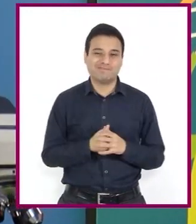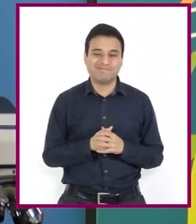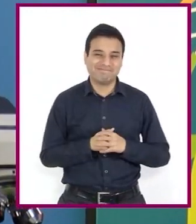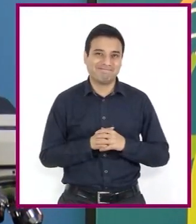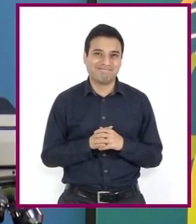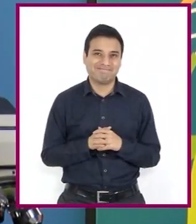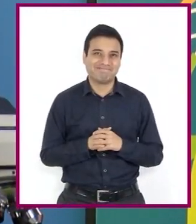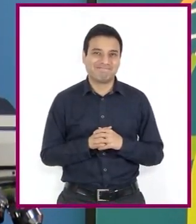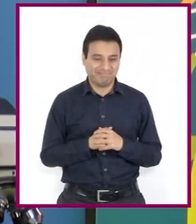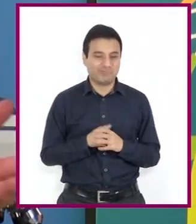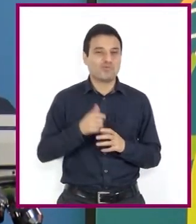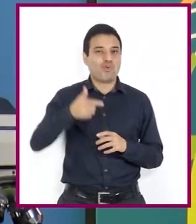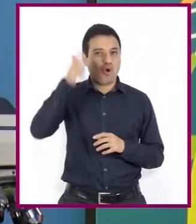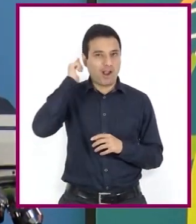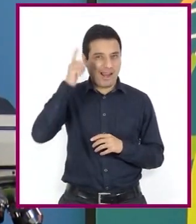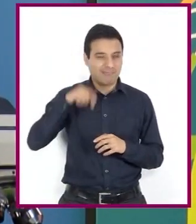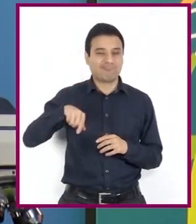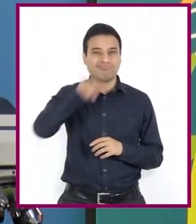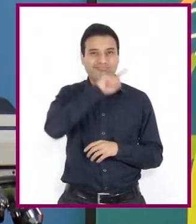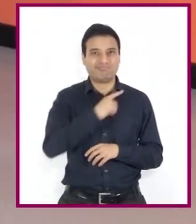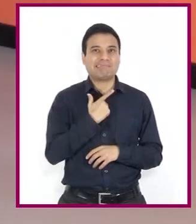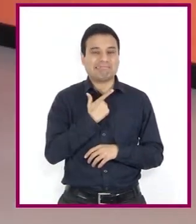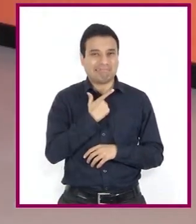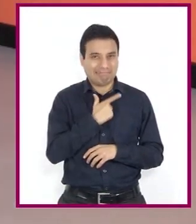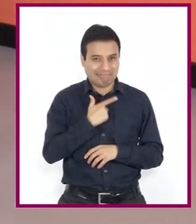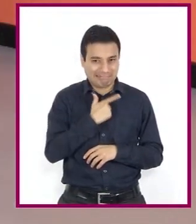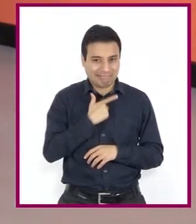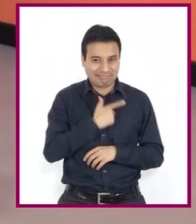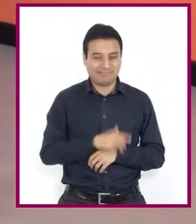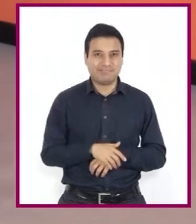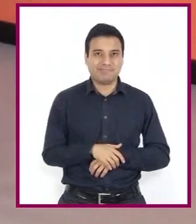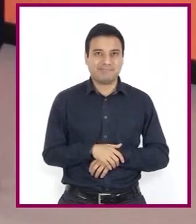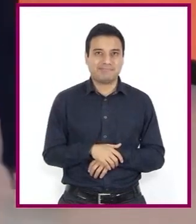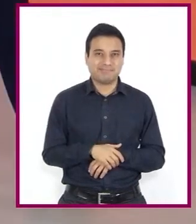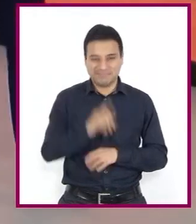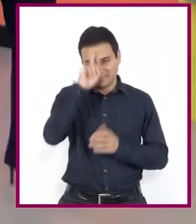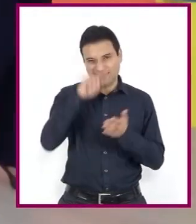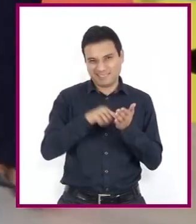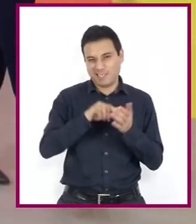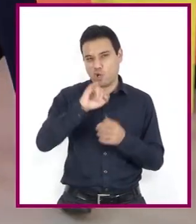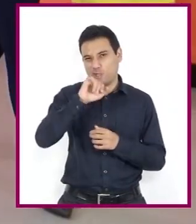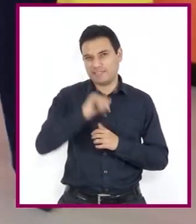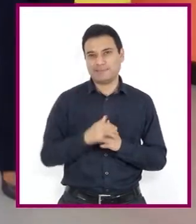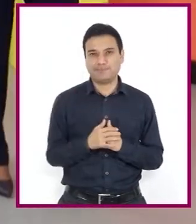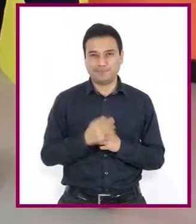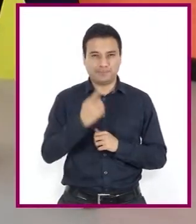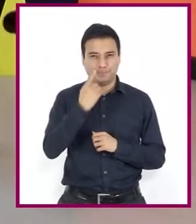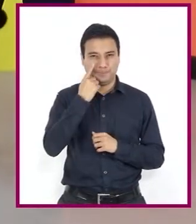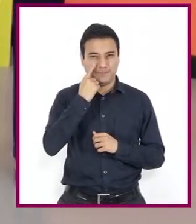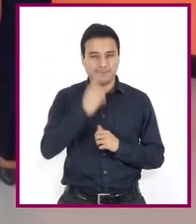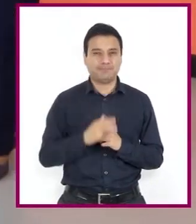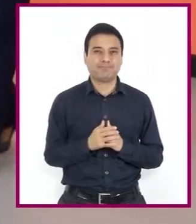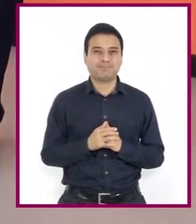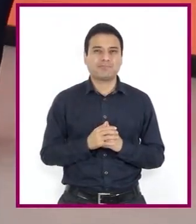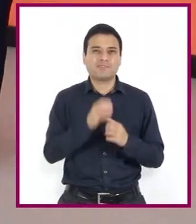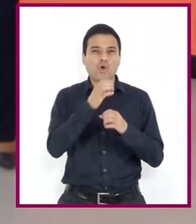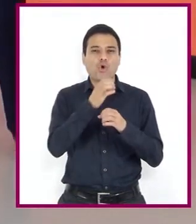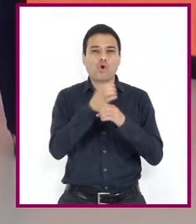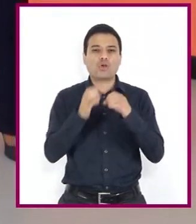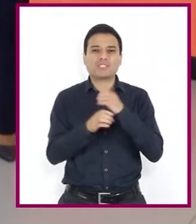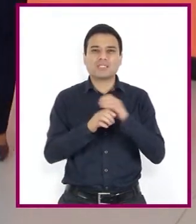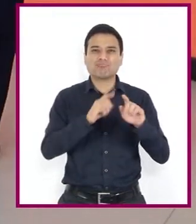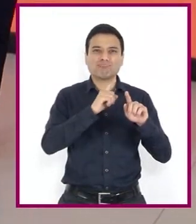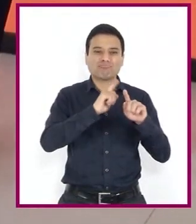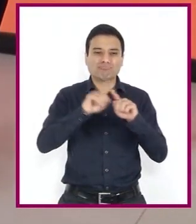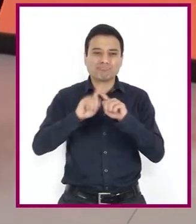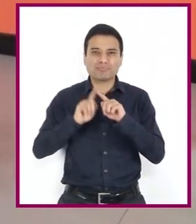Ciencia. Esperamos que les haya interesado. Seguramente así fue, y para sintetizar los elementos que trabajamos en